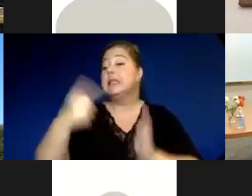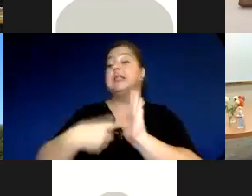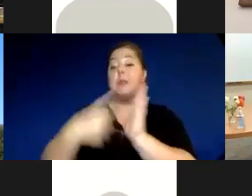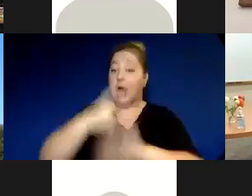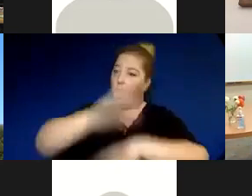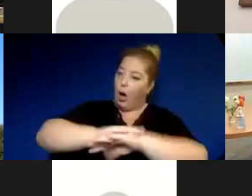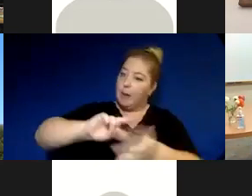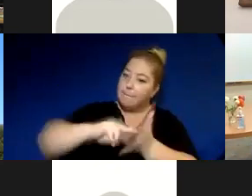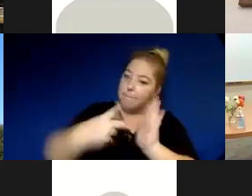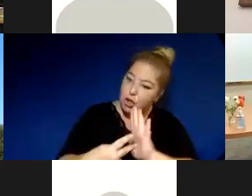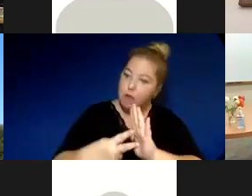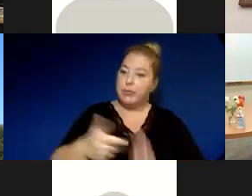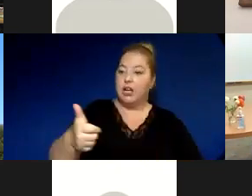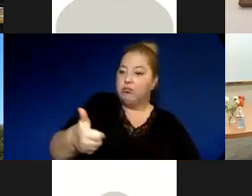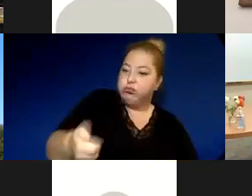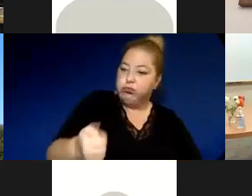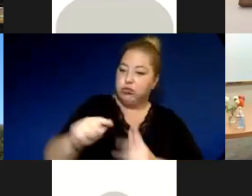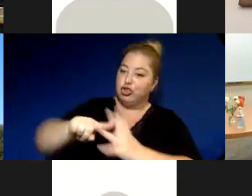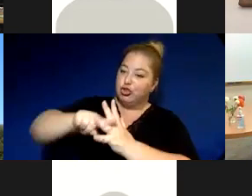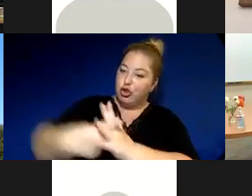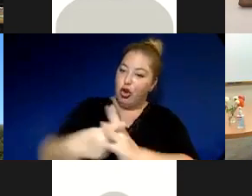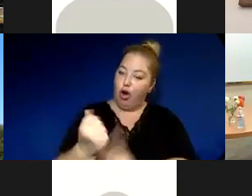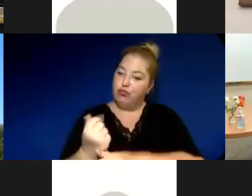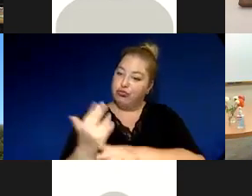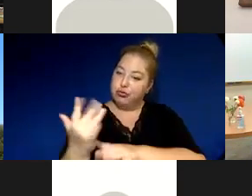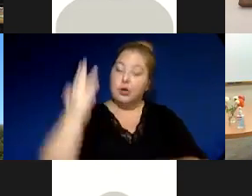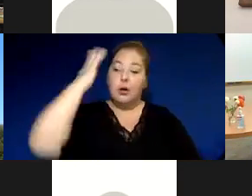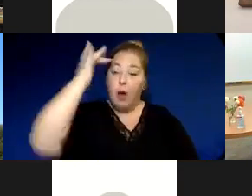en las que nuestro personal